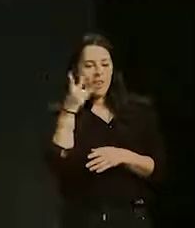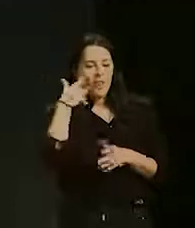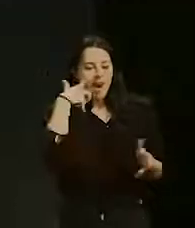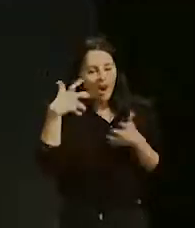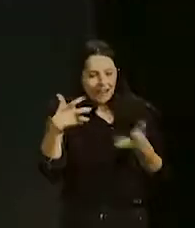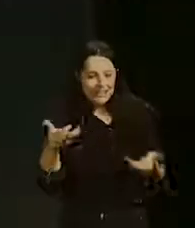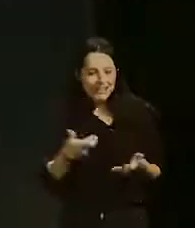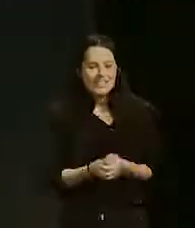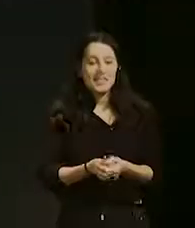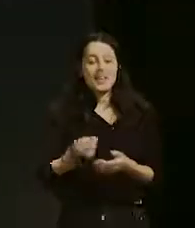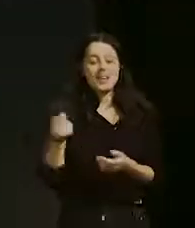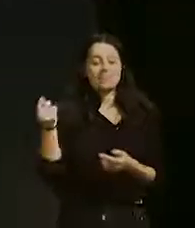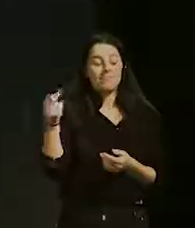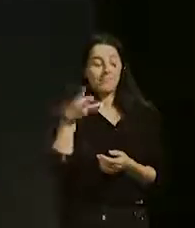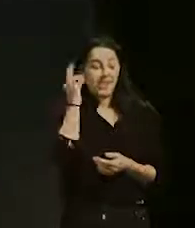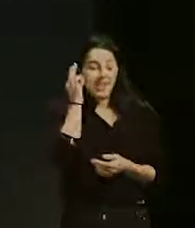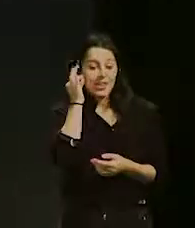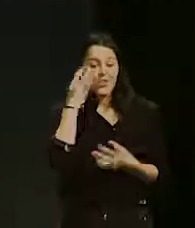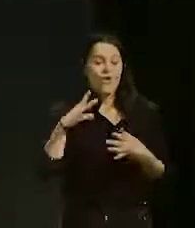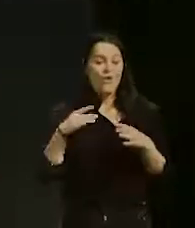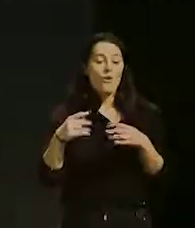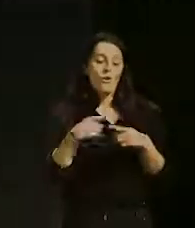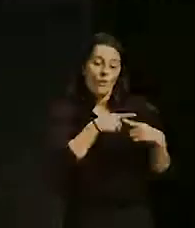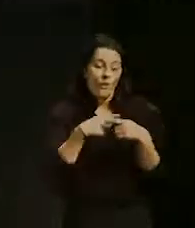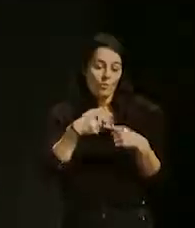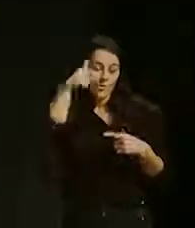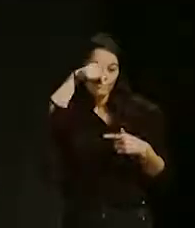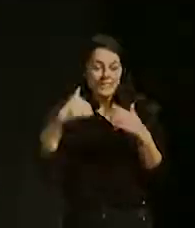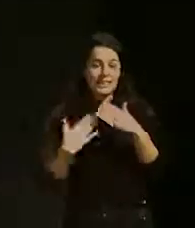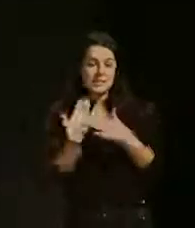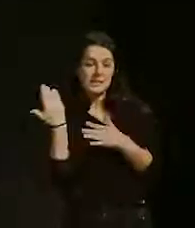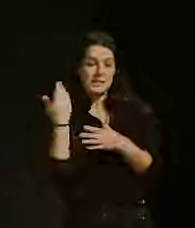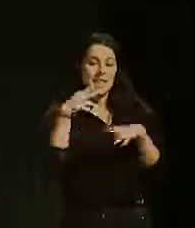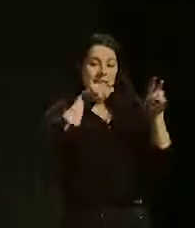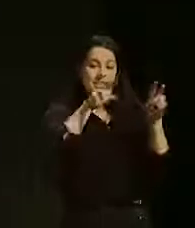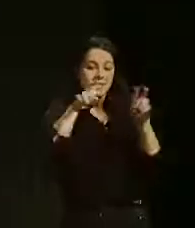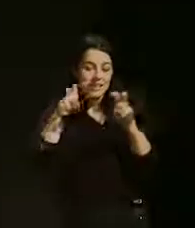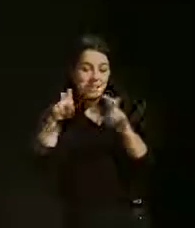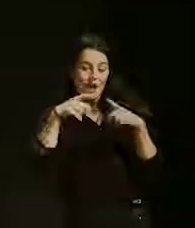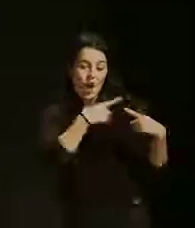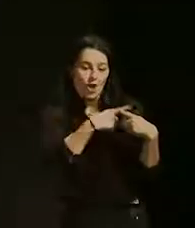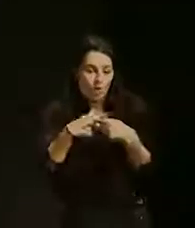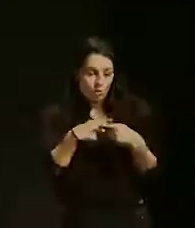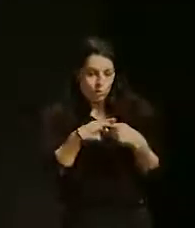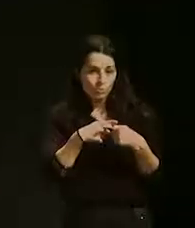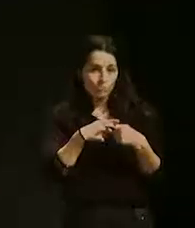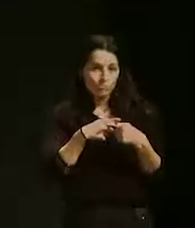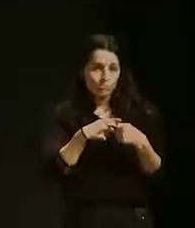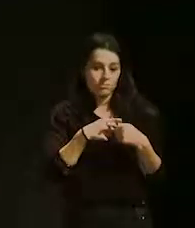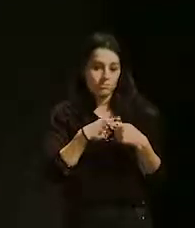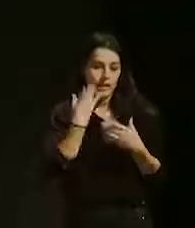que van a compartir con nosotros esta mañana una serie de cuestiones comunes que atraviesan estas